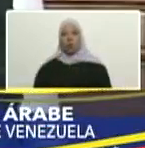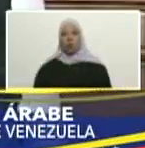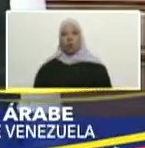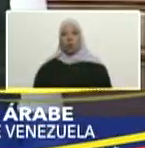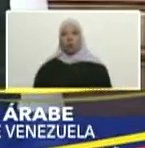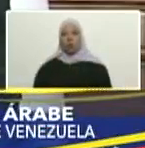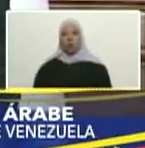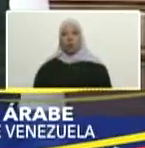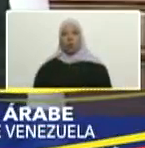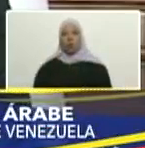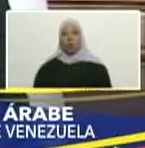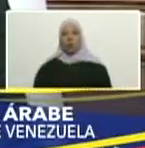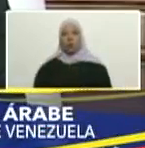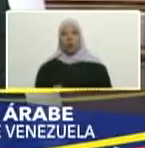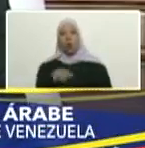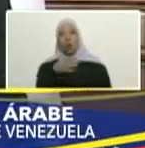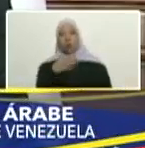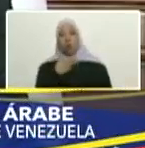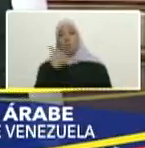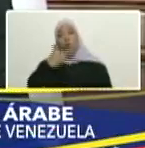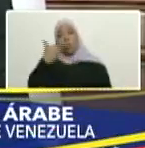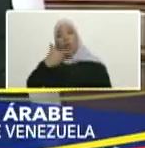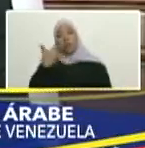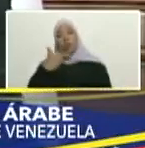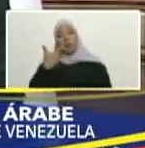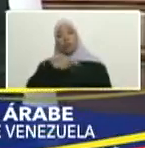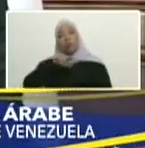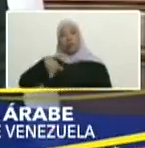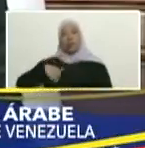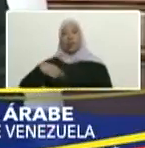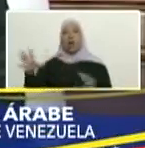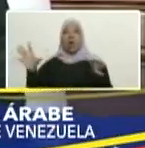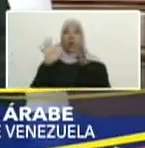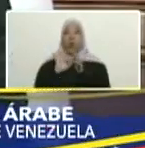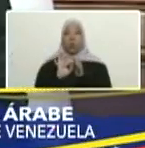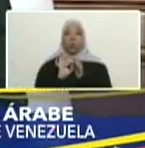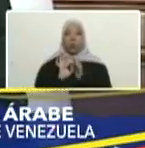Es una gran carga simbólica de unión